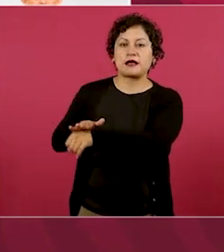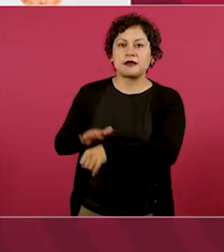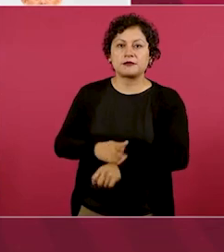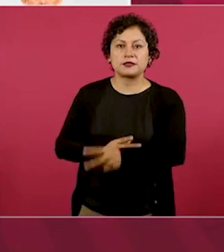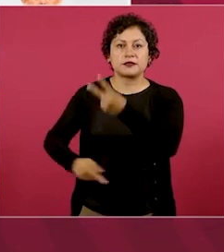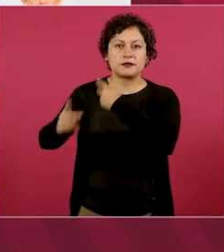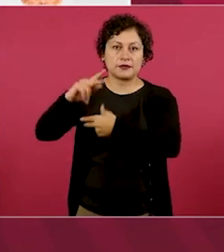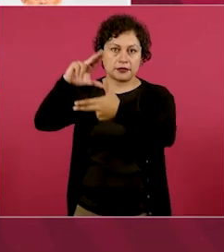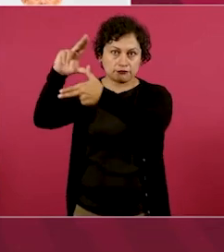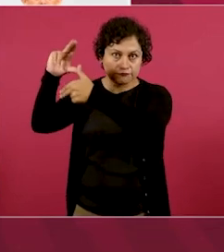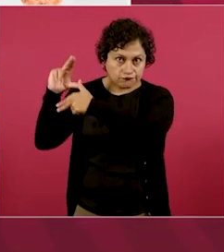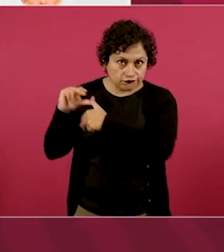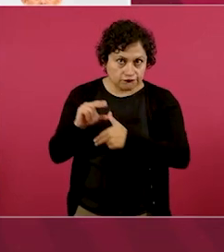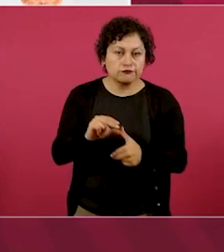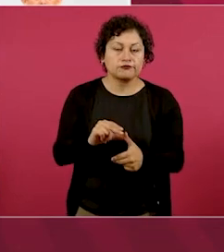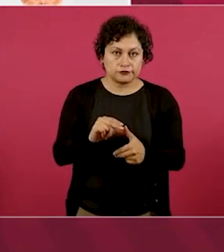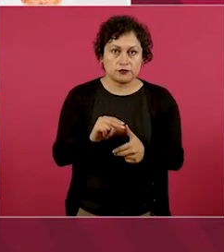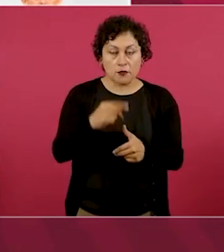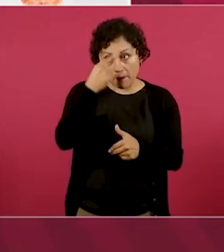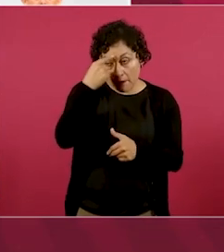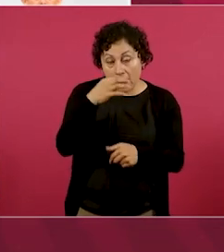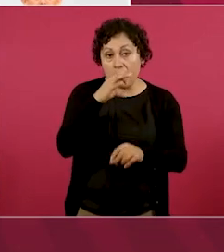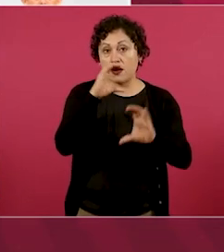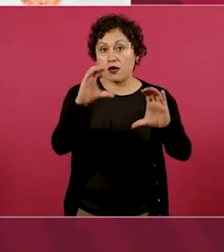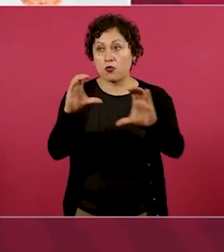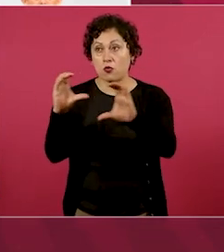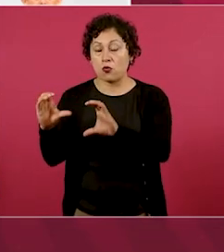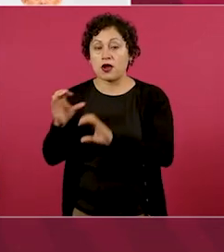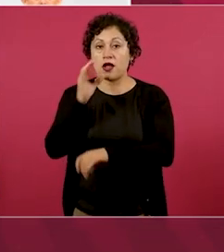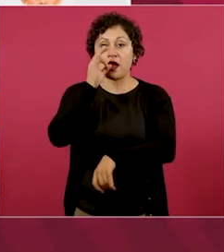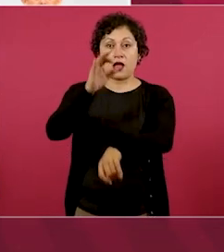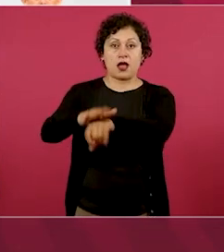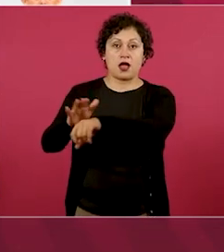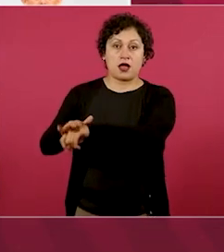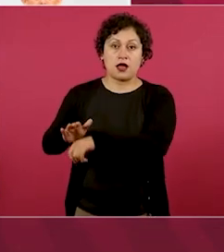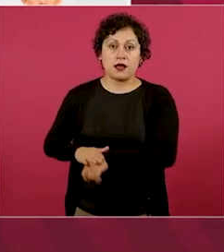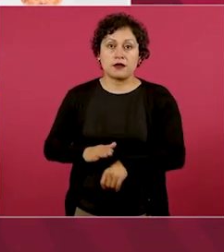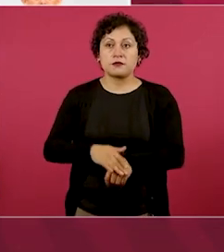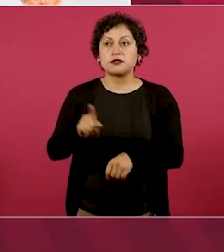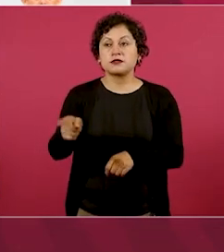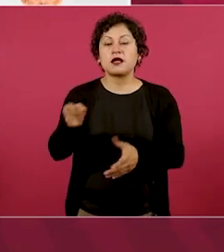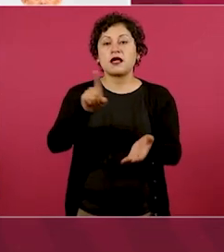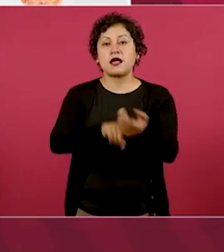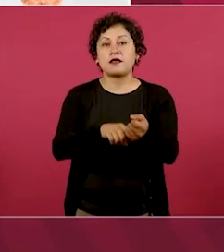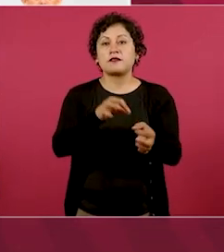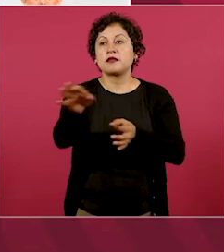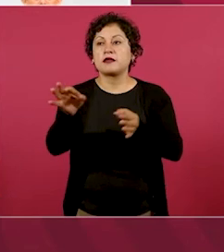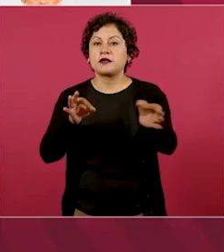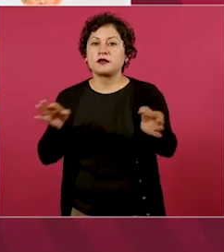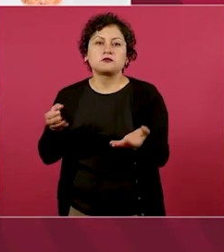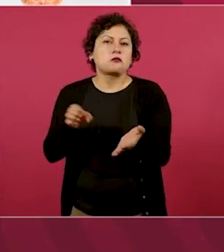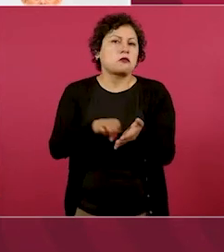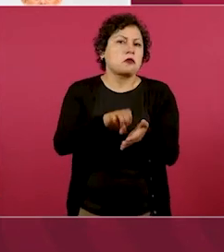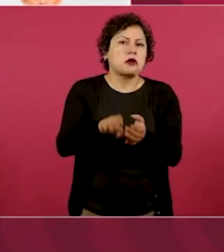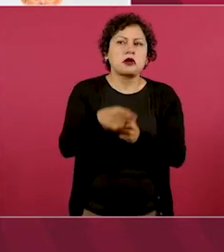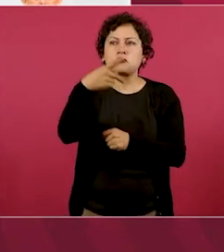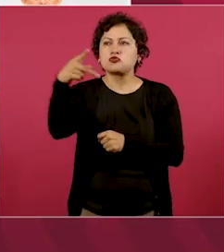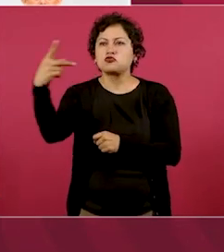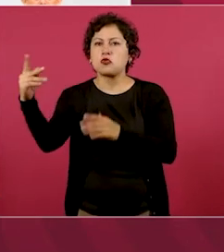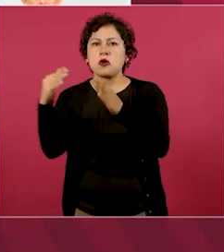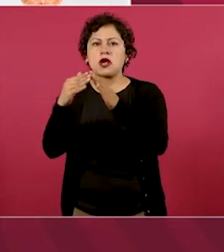de este huracán y que tomaran las medidas preventivas necesarias, refugiándose en sus casas